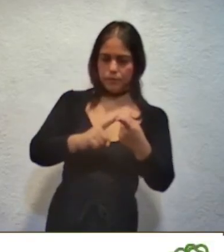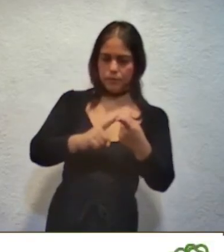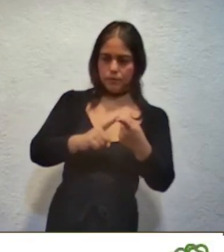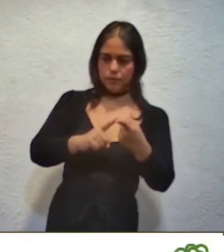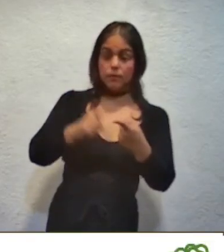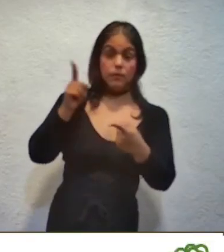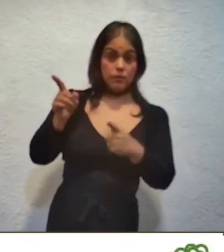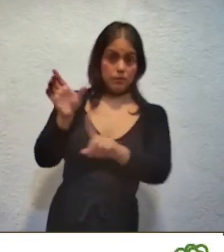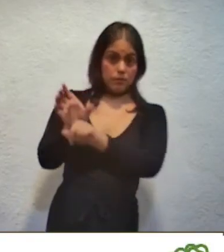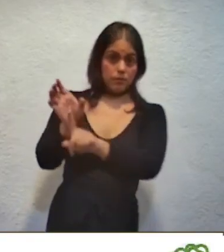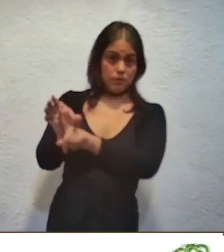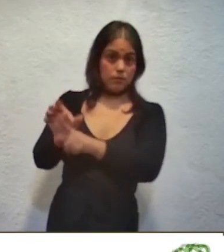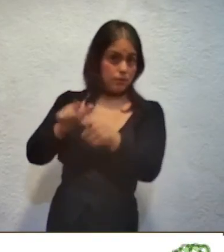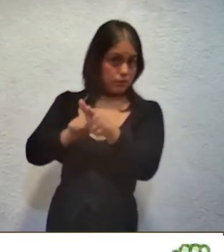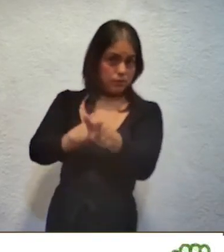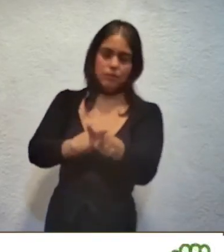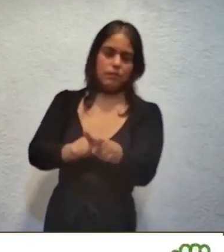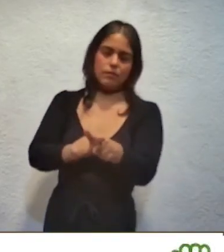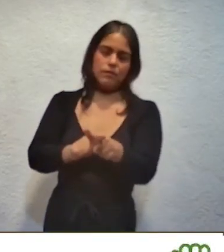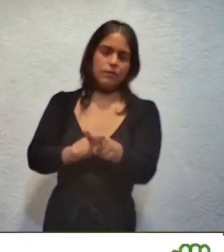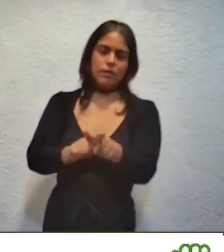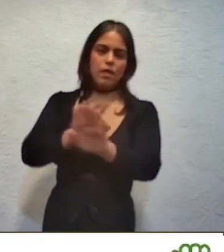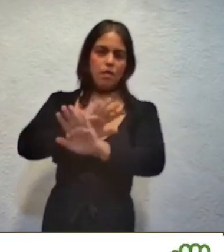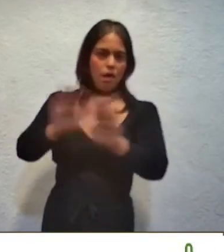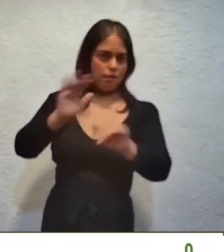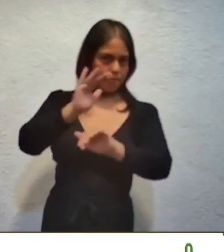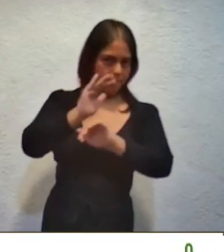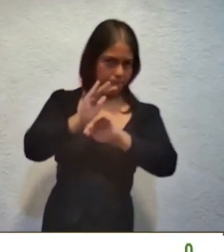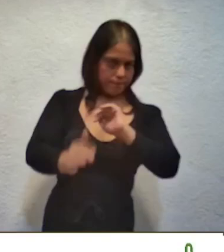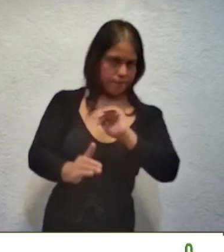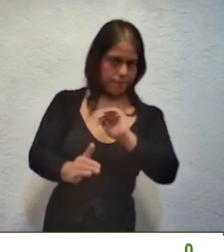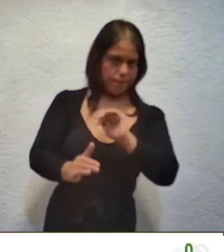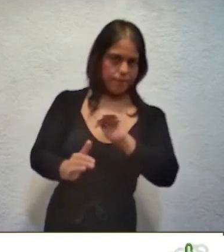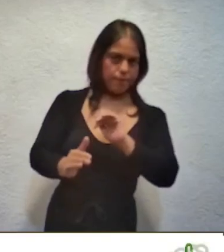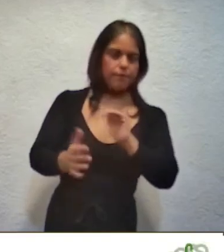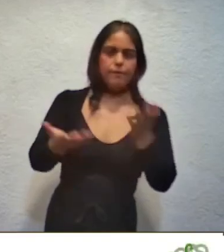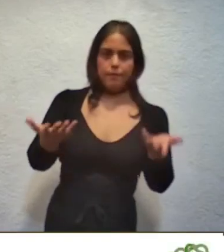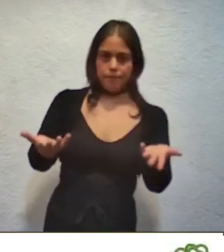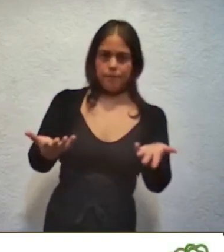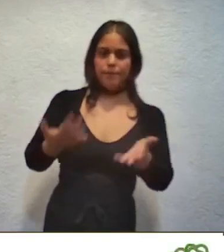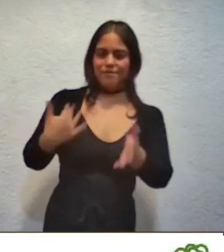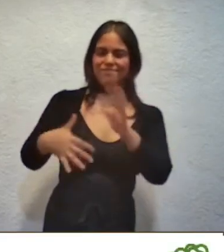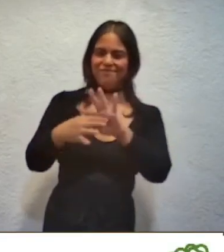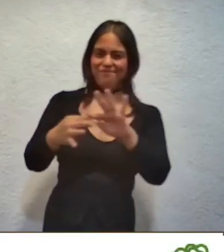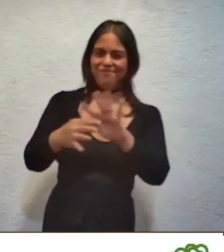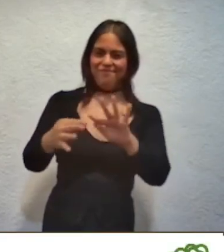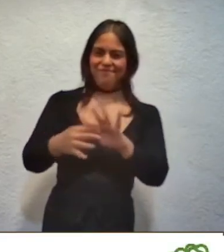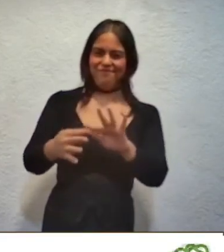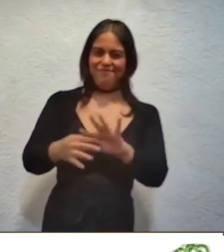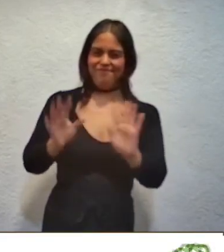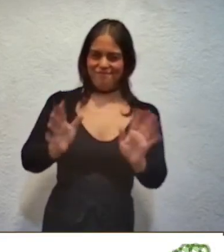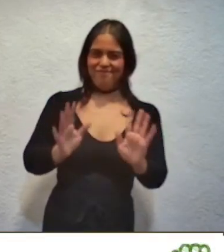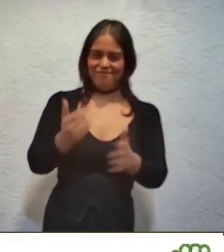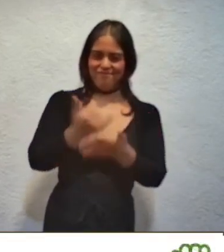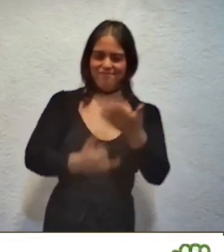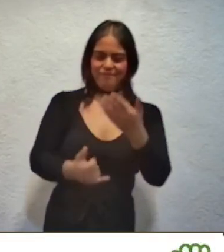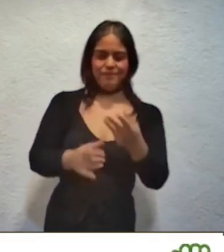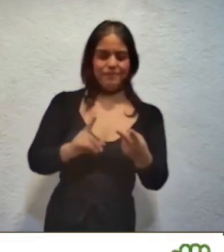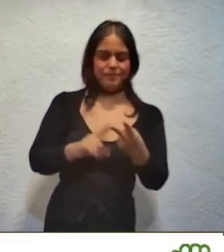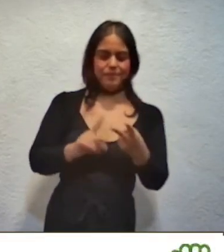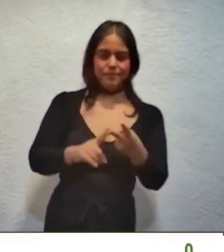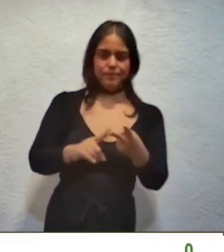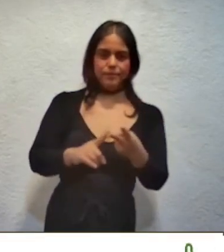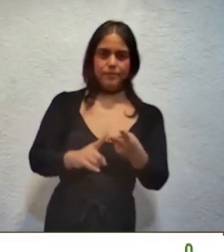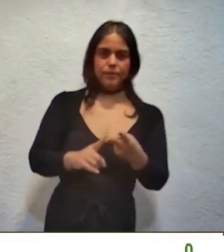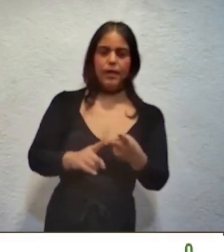improcedente la continuación de la medida de protección solicitada en términos de lo considerando en el presente acuerdo plenario. Segundo, se